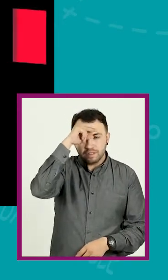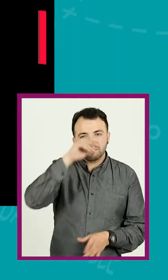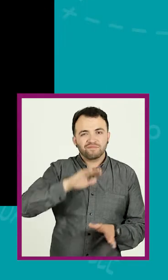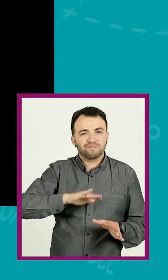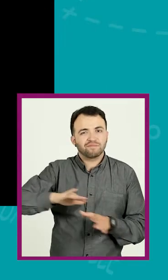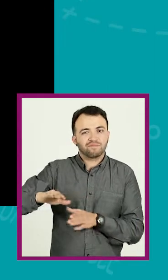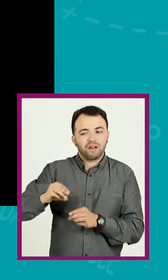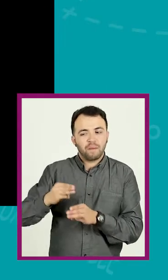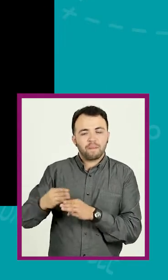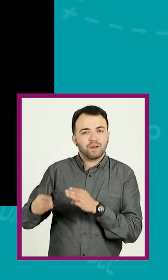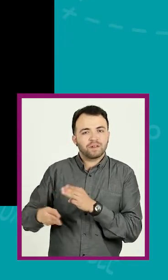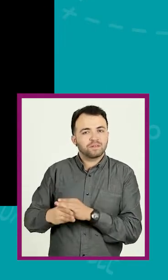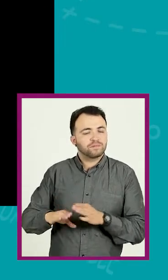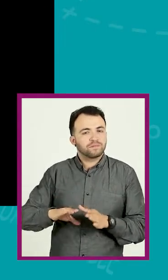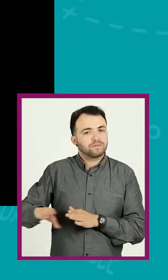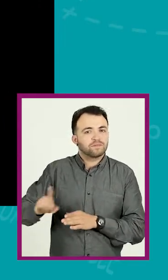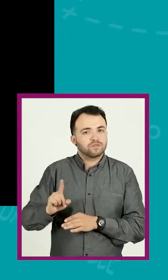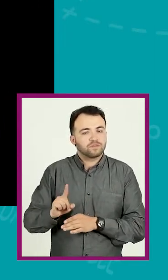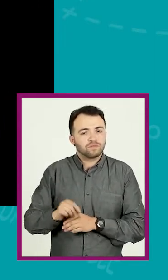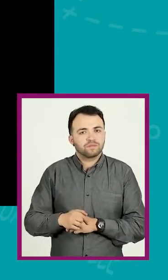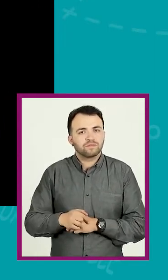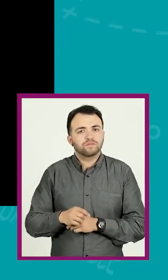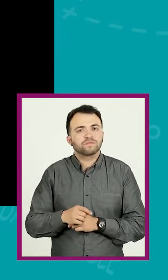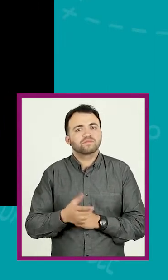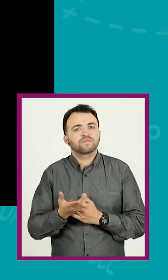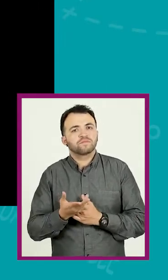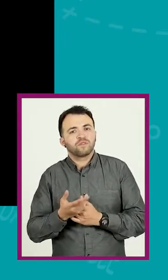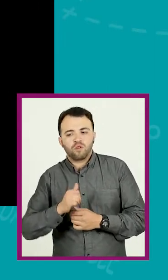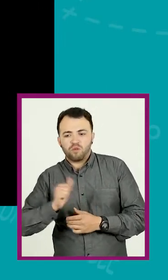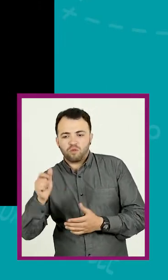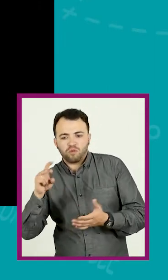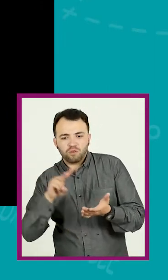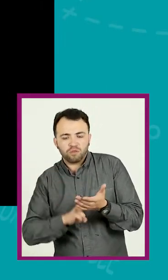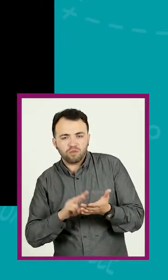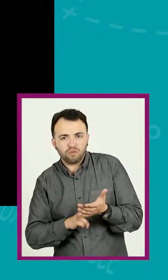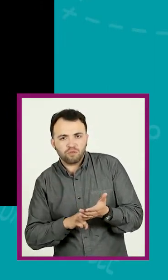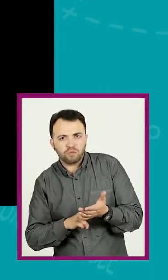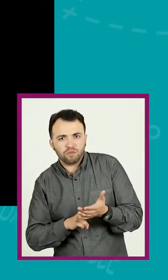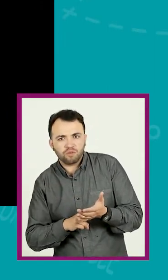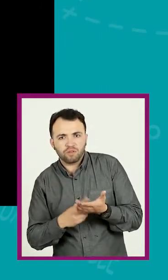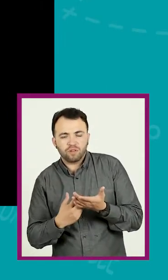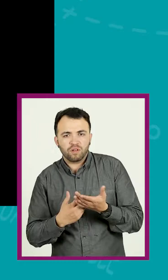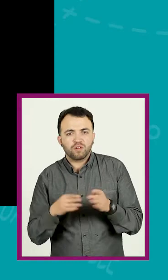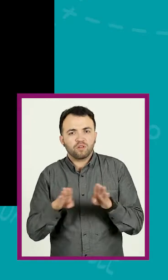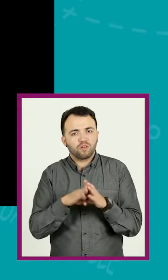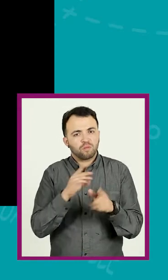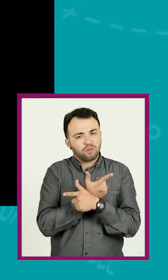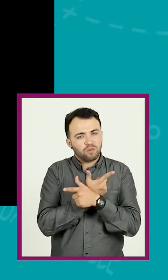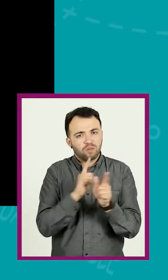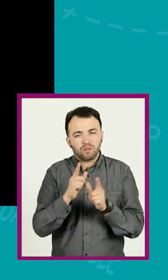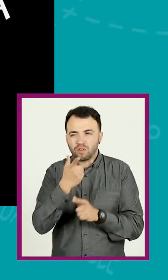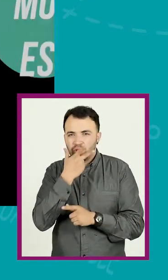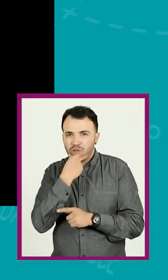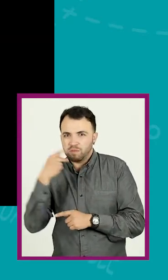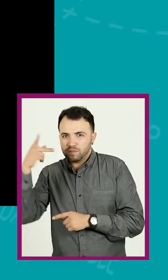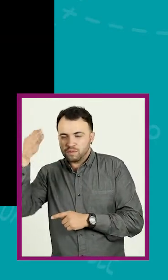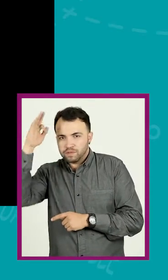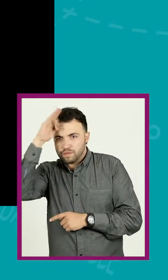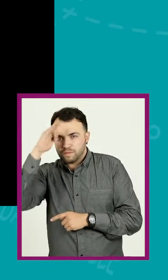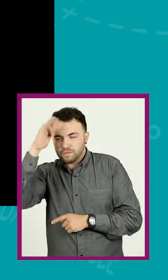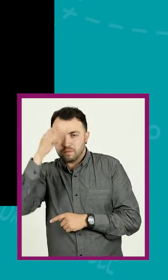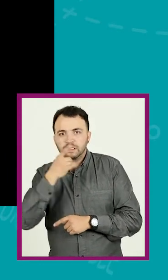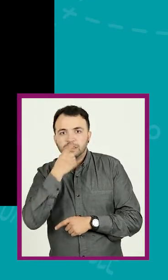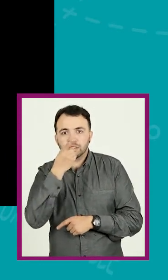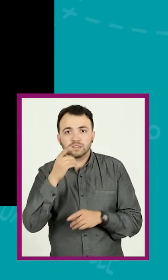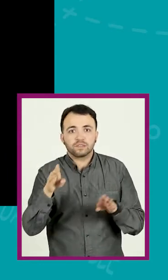sabiduría, absteniéndose de los bienes materiales. La moral estoica es una moral de la libertad.